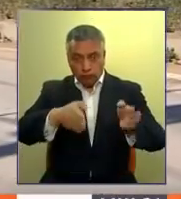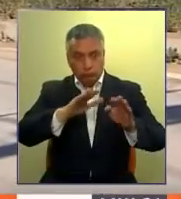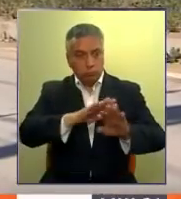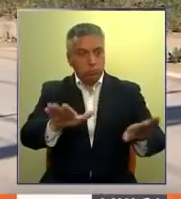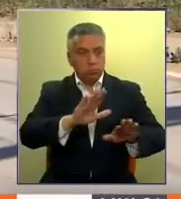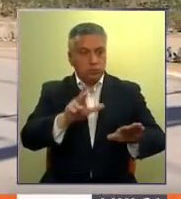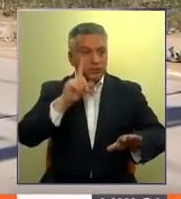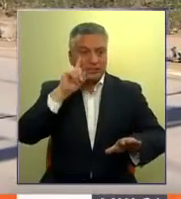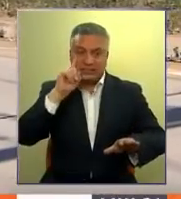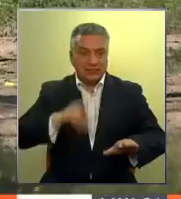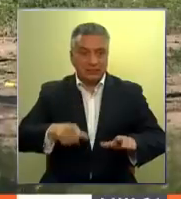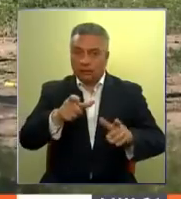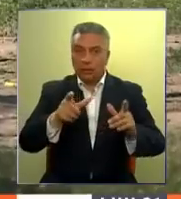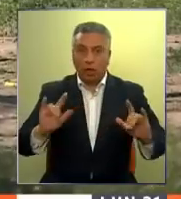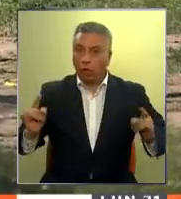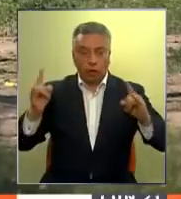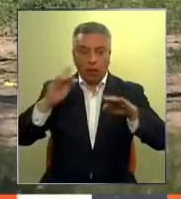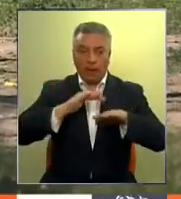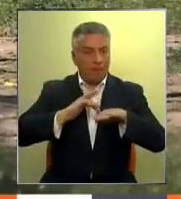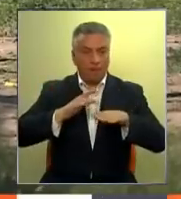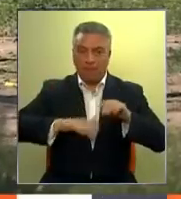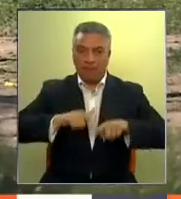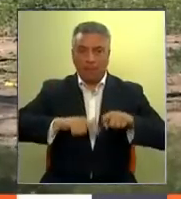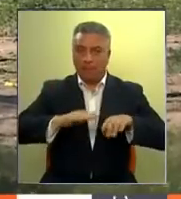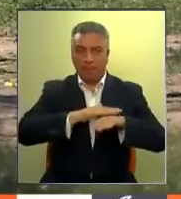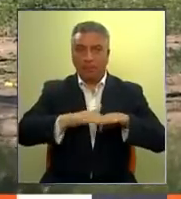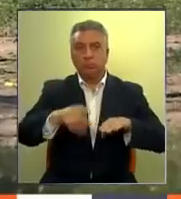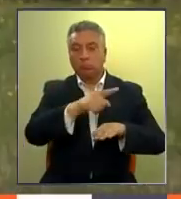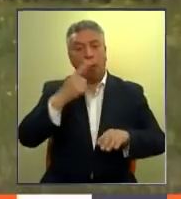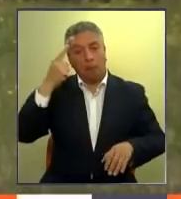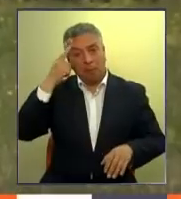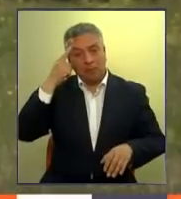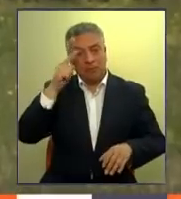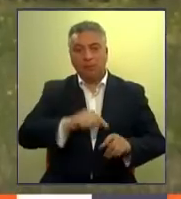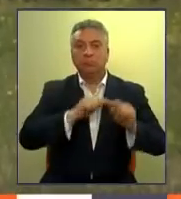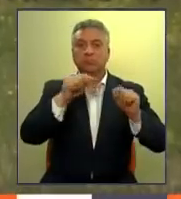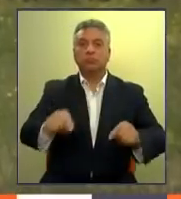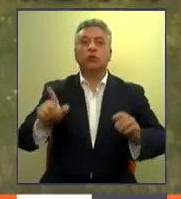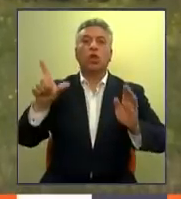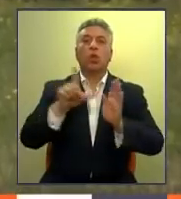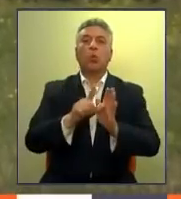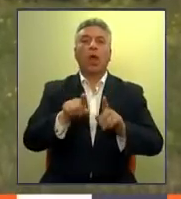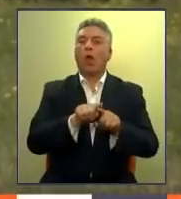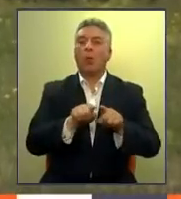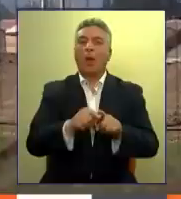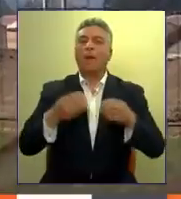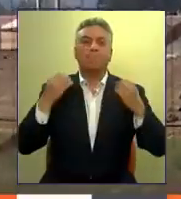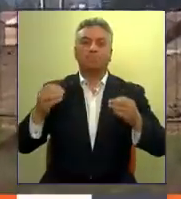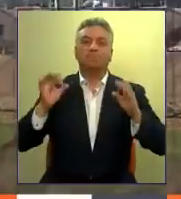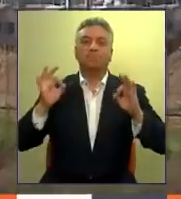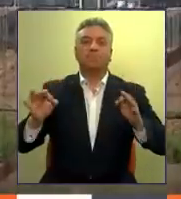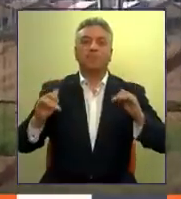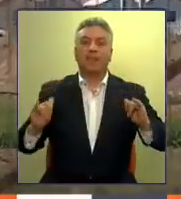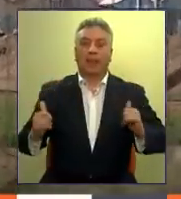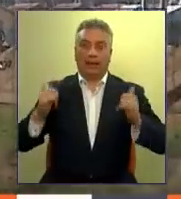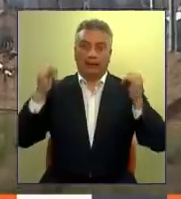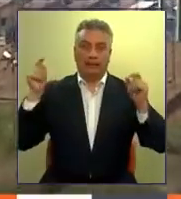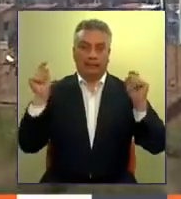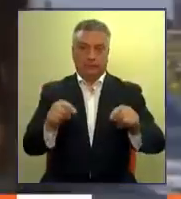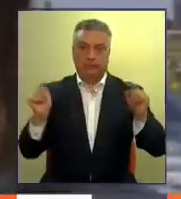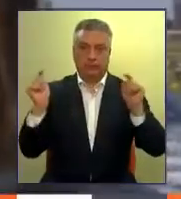con ningún tipo de construcción seguramente habrán pensado que encontraron el lugar perfecto para sus celebraciones